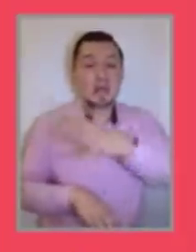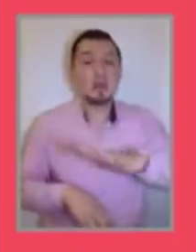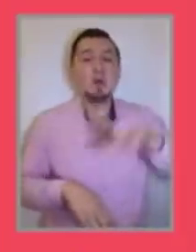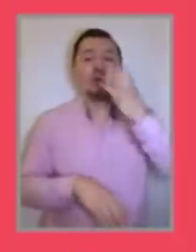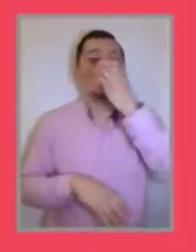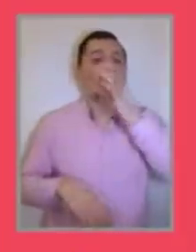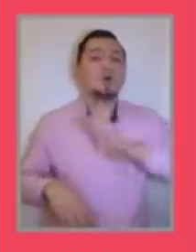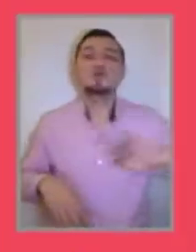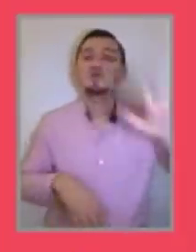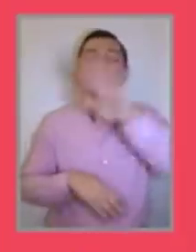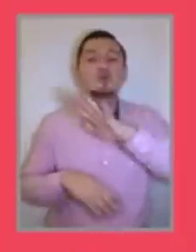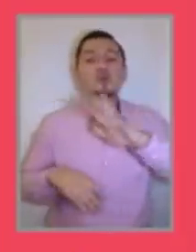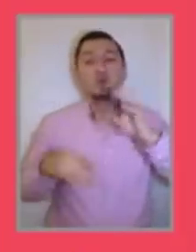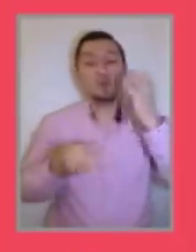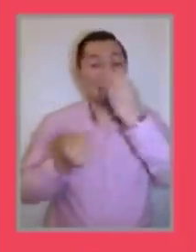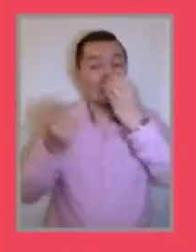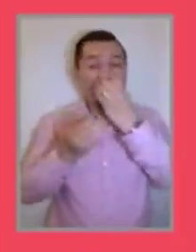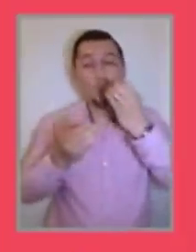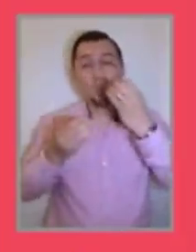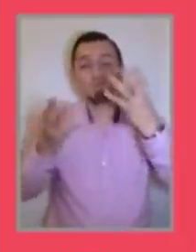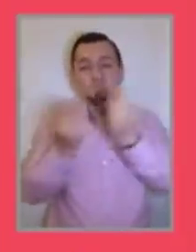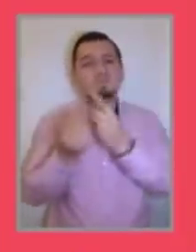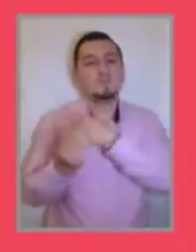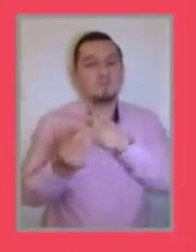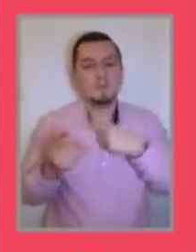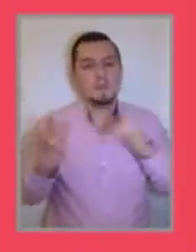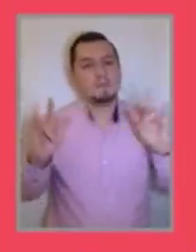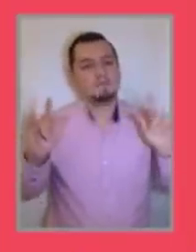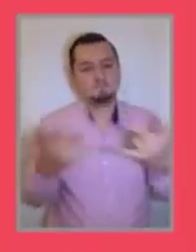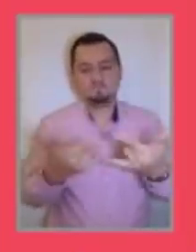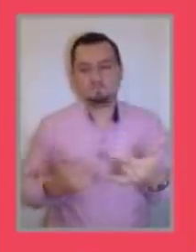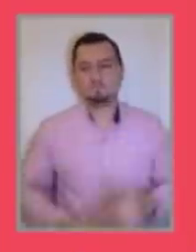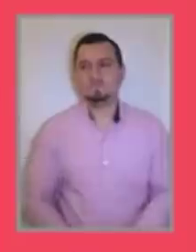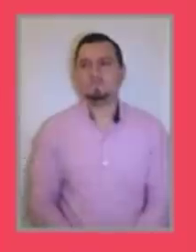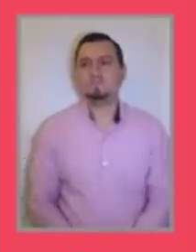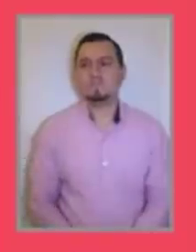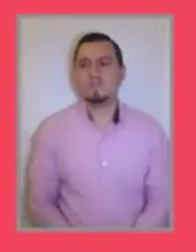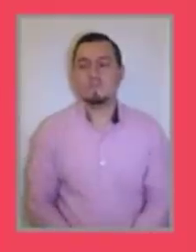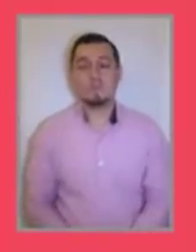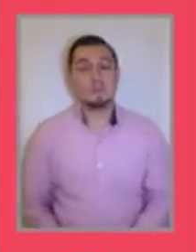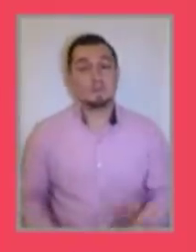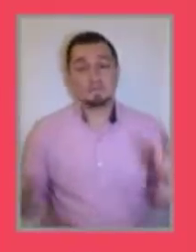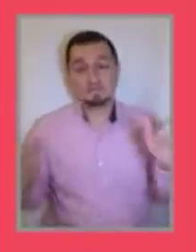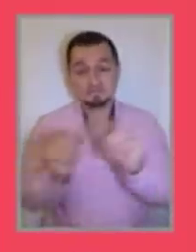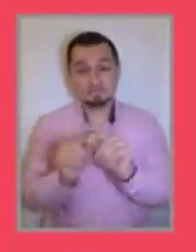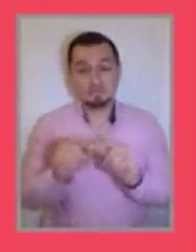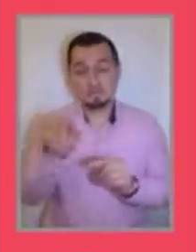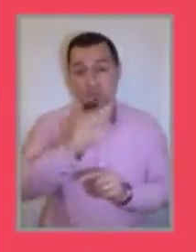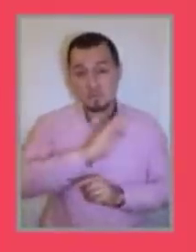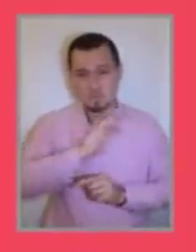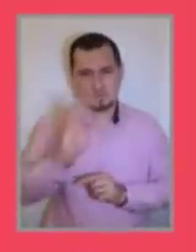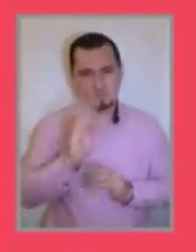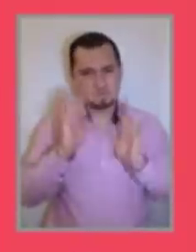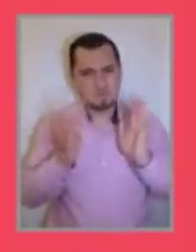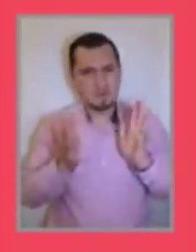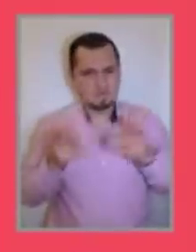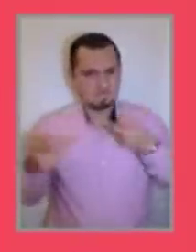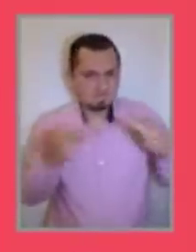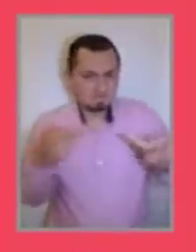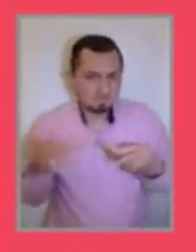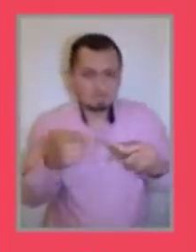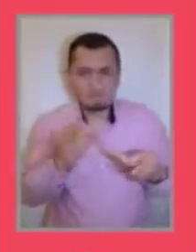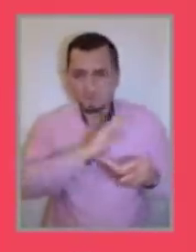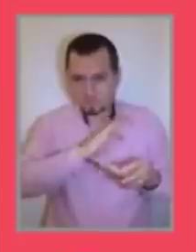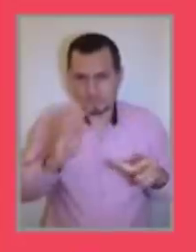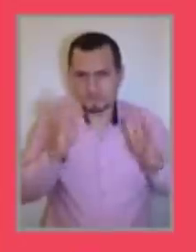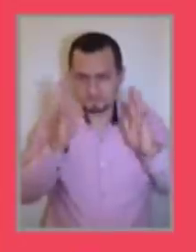actividades presenciales de todas las escuelas se tendrían que suspender. En resumen, estamos preparados,